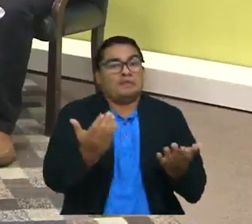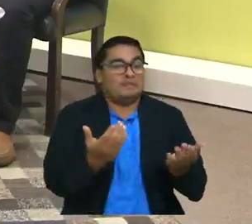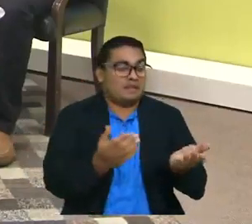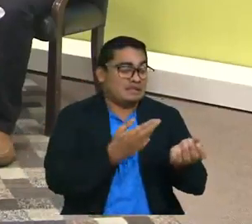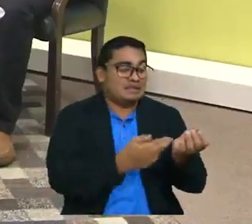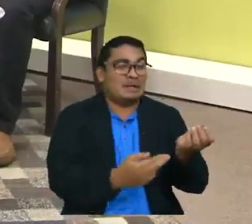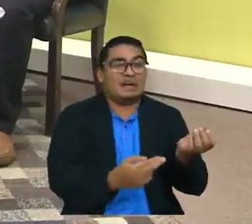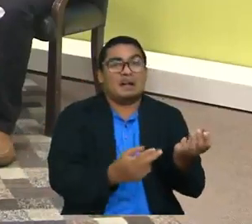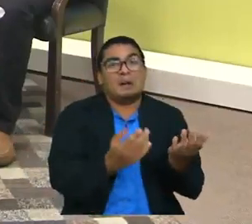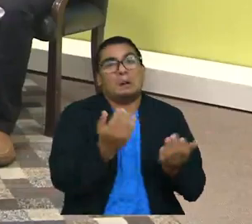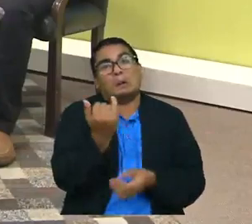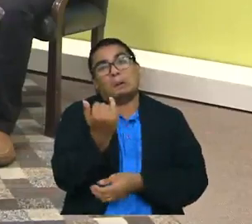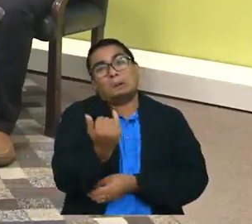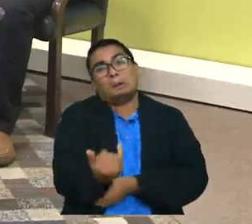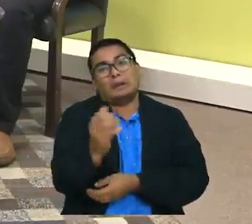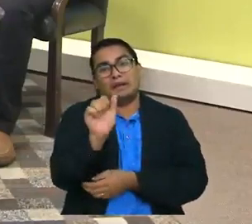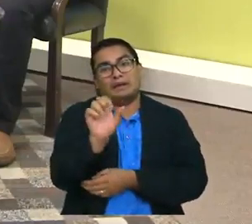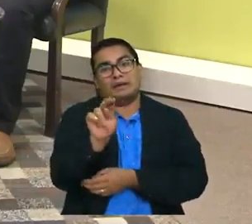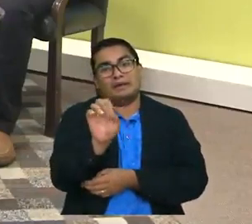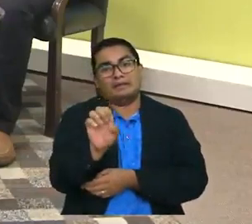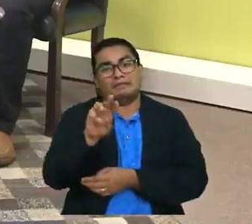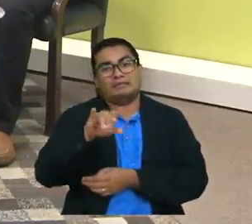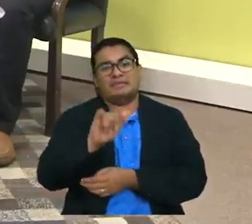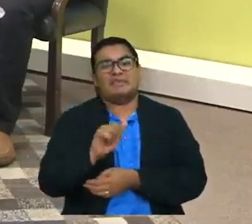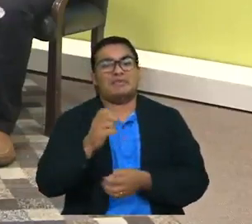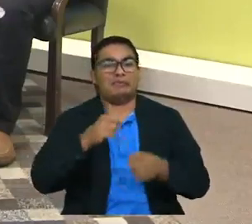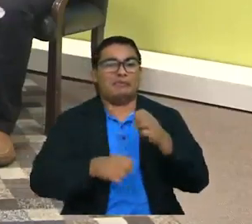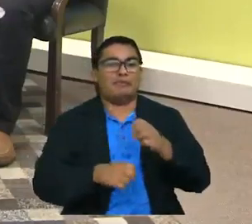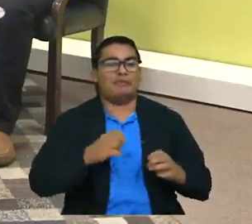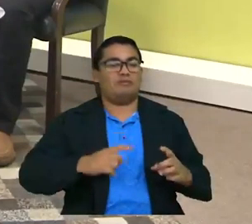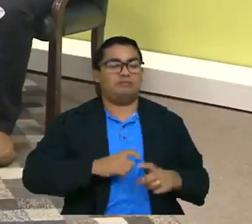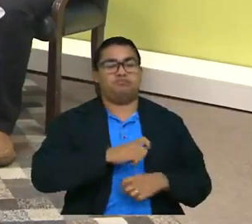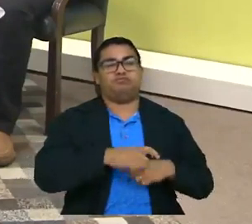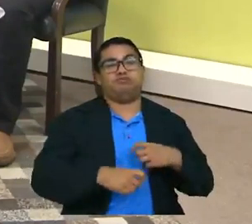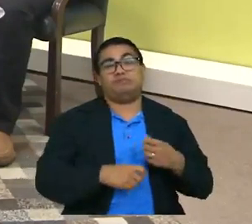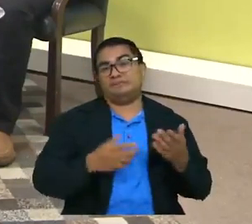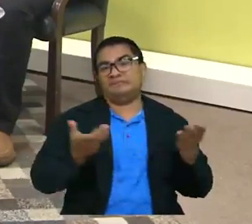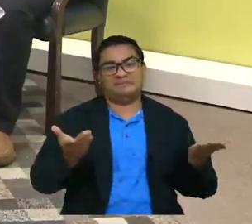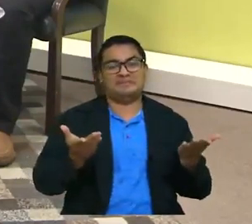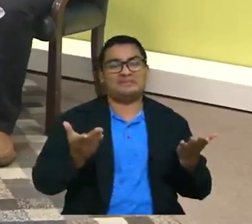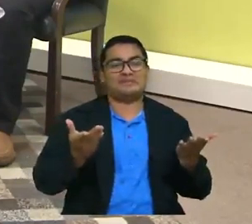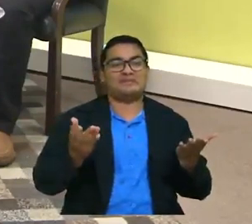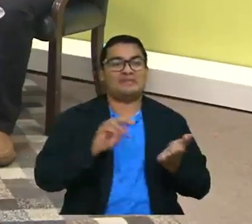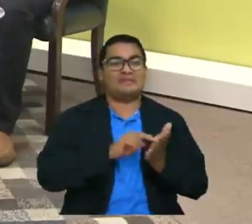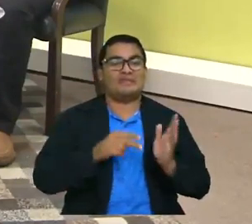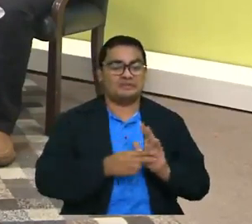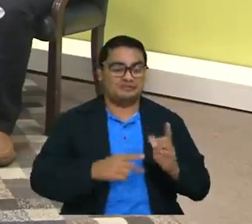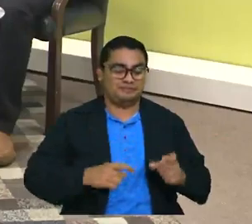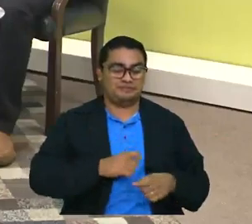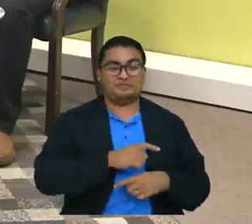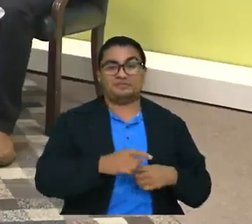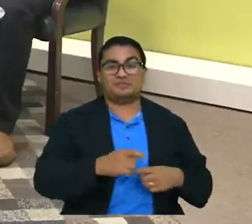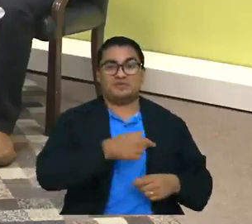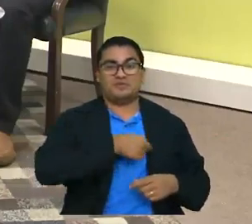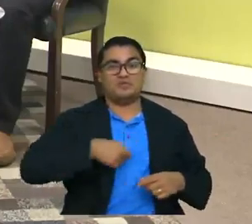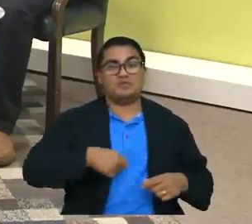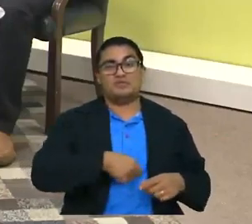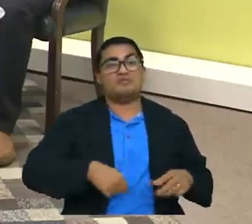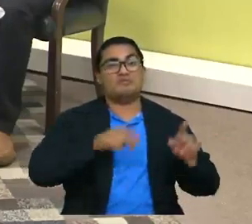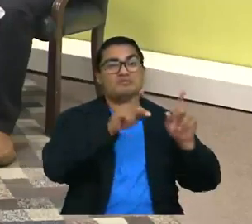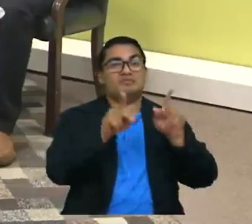ya complicaciones propias de los parásitos. Entonces no es que el parásito se adapta al intestino, sino que el paciente